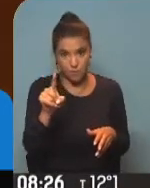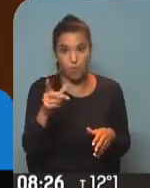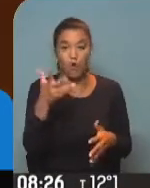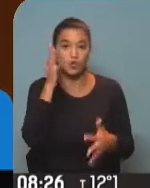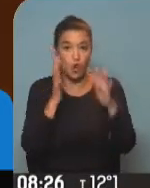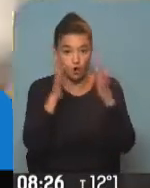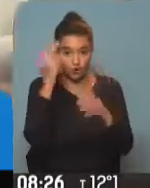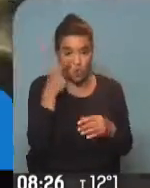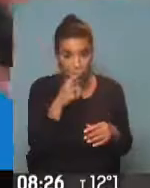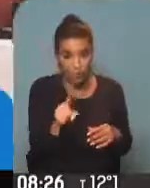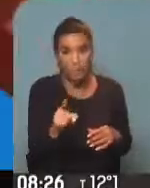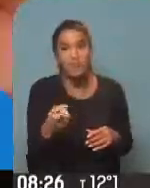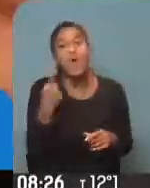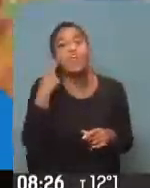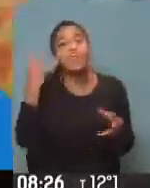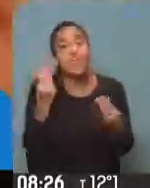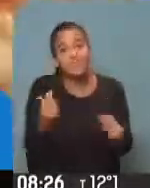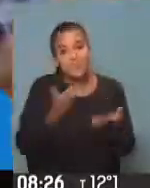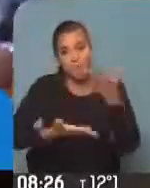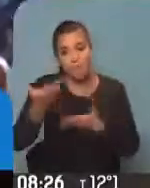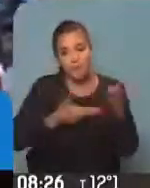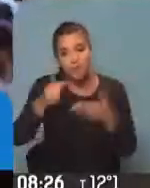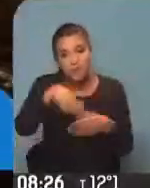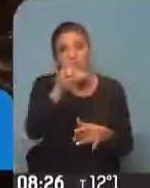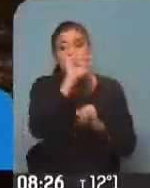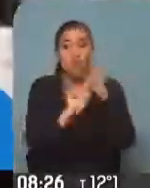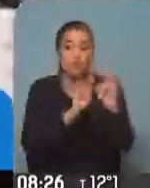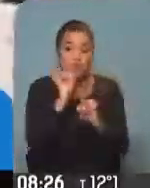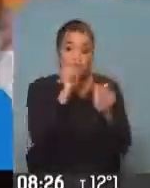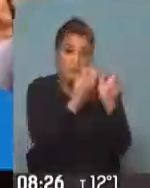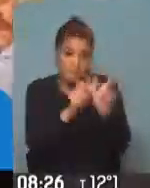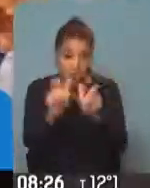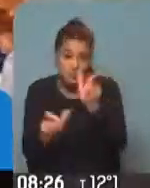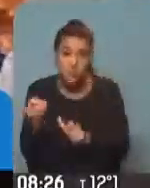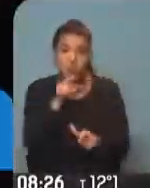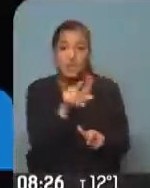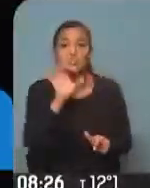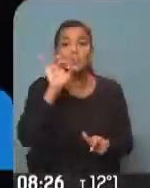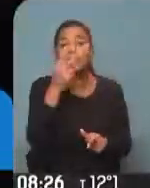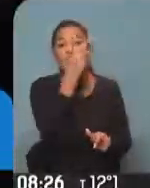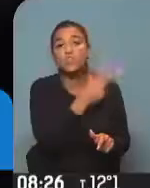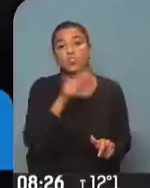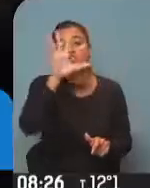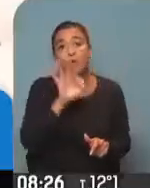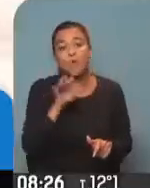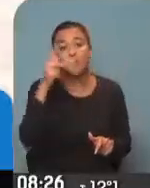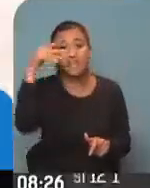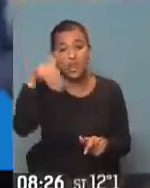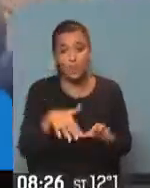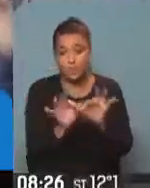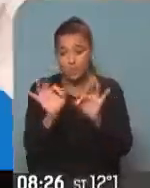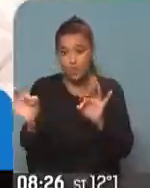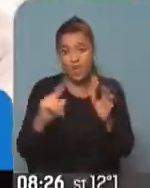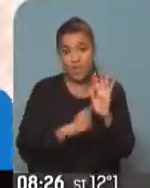así que bueno la idea es compartir con ustedes y contarle a la gente que estamos solo a 250 kilómetros de capital federal